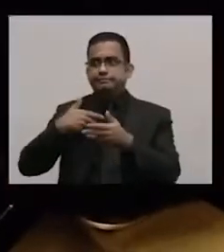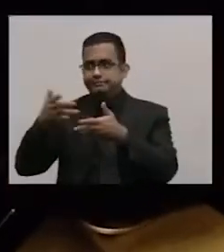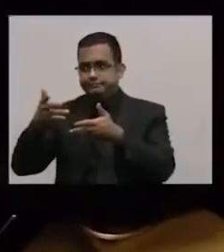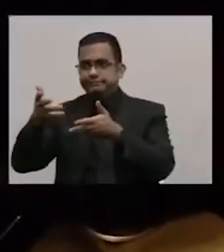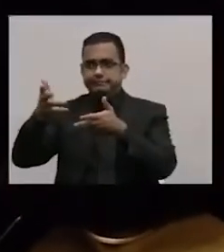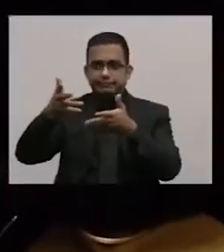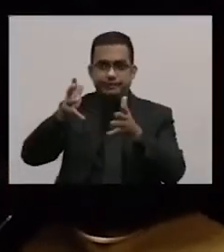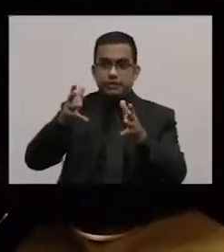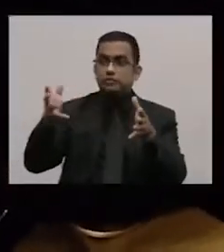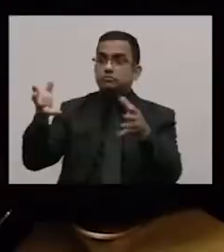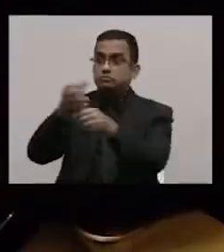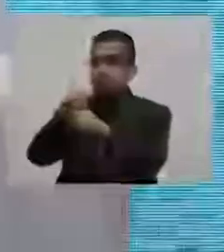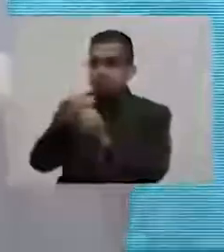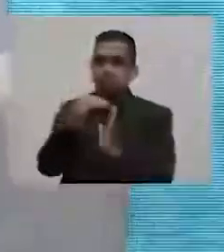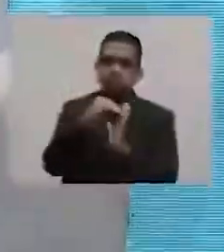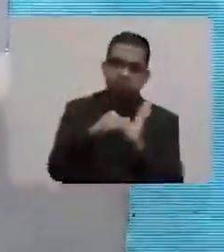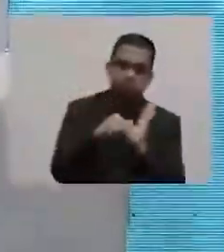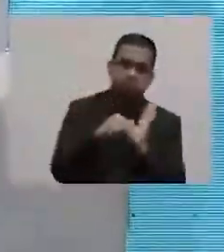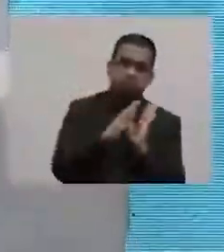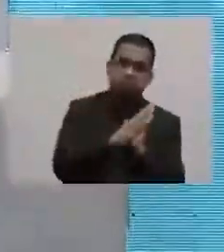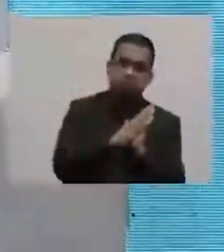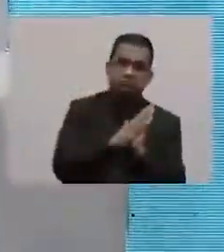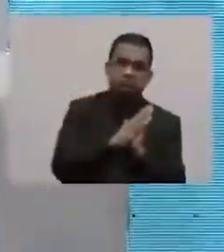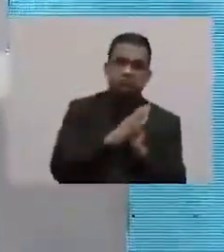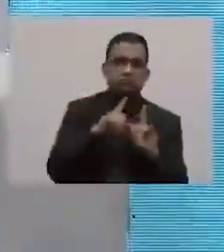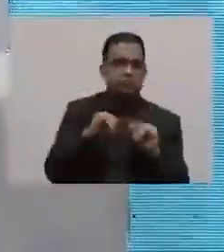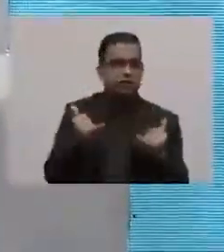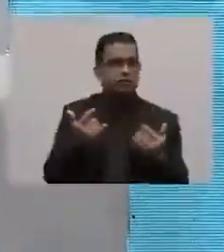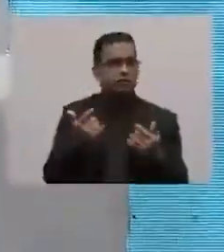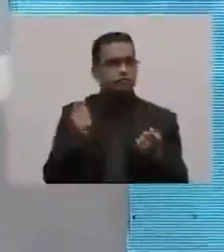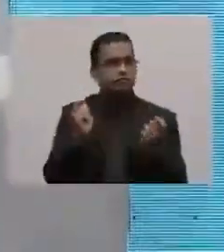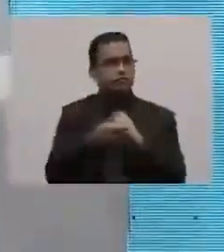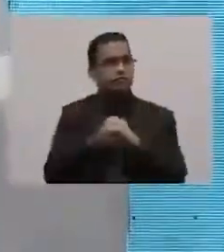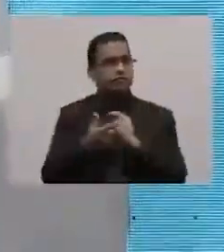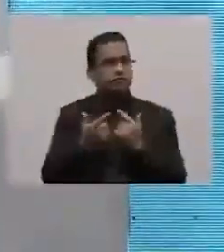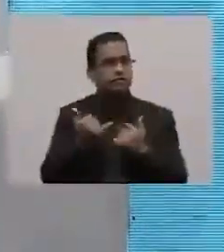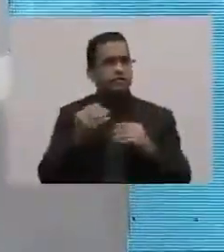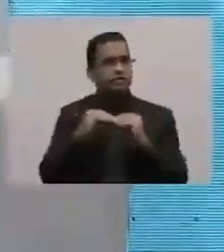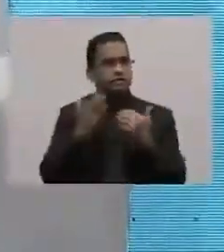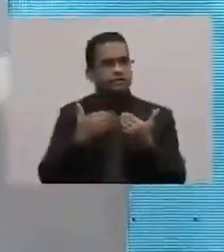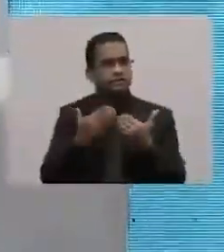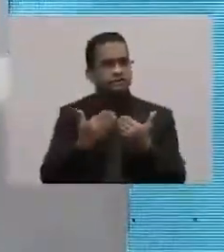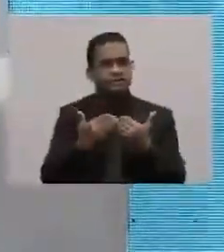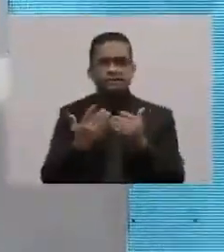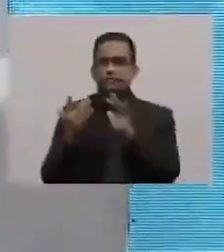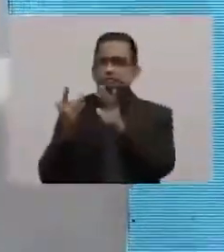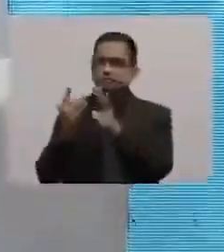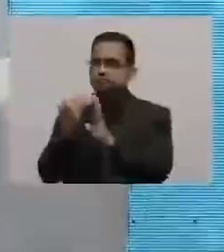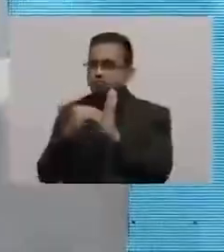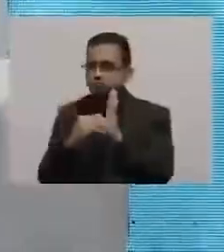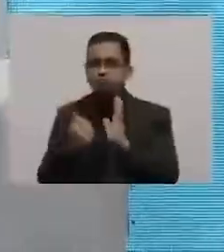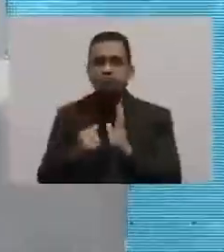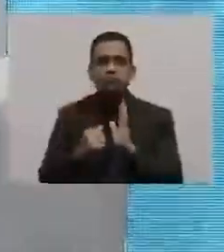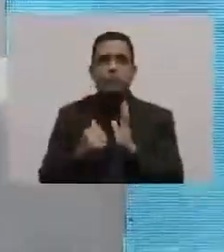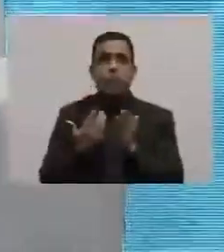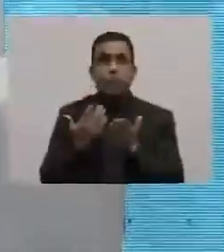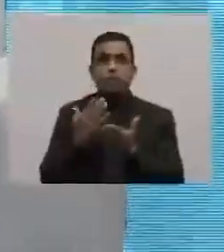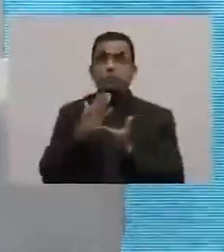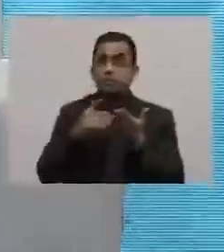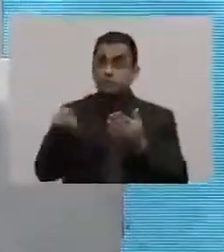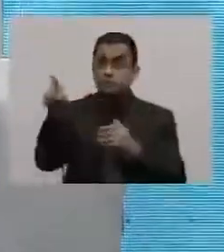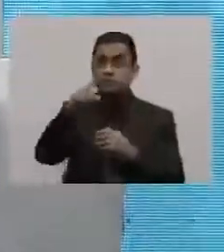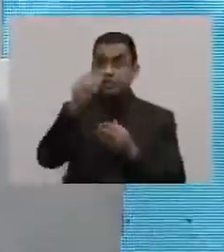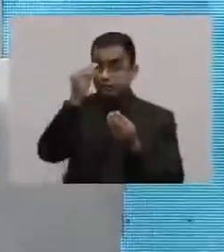una historia sencillamente no salía. O sea, hay menos espacio para ocultar las